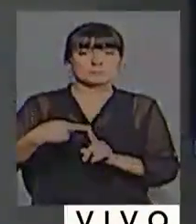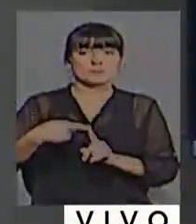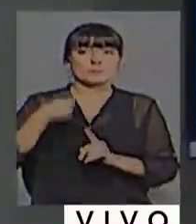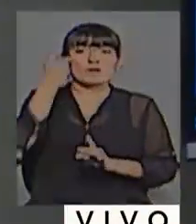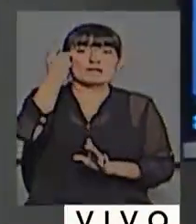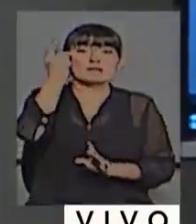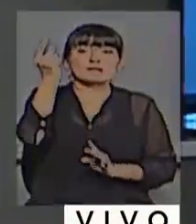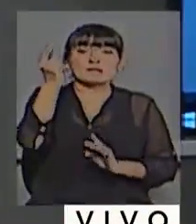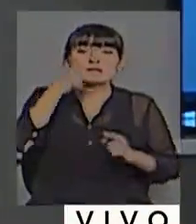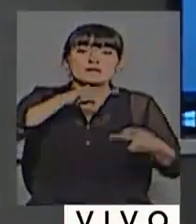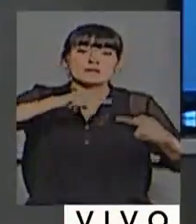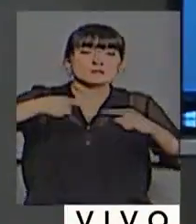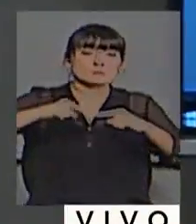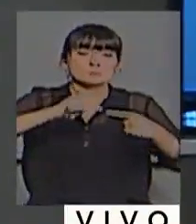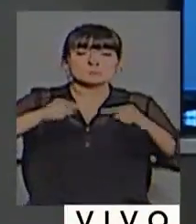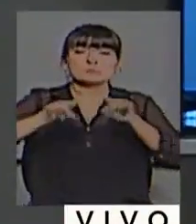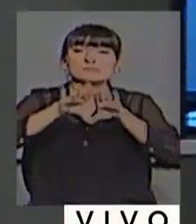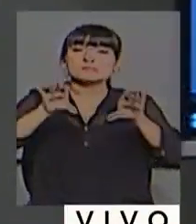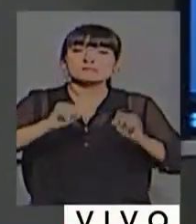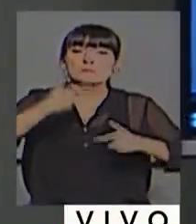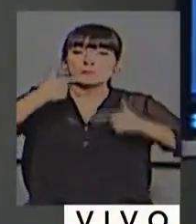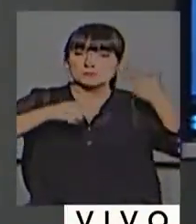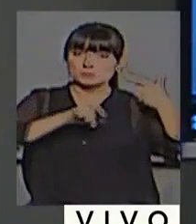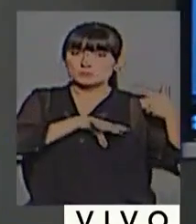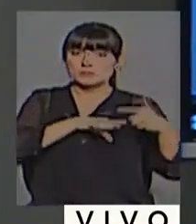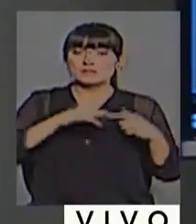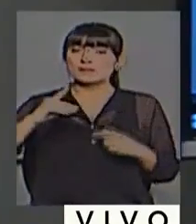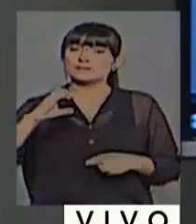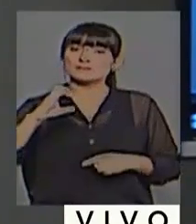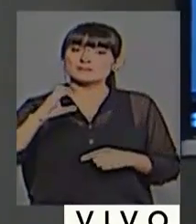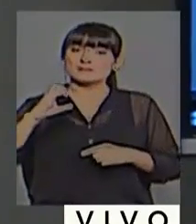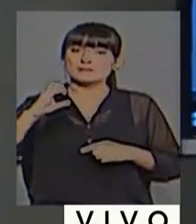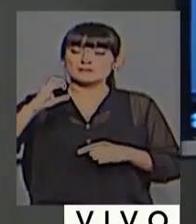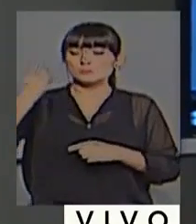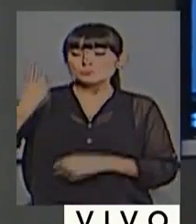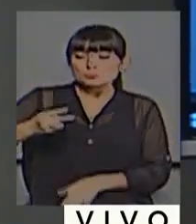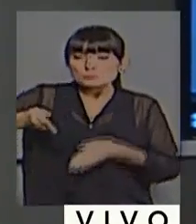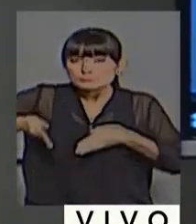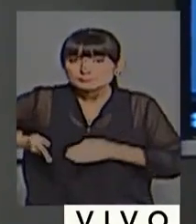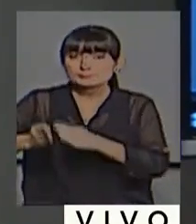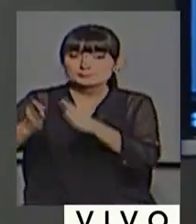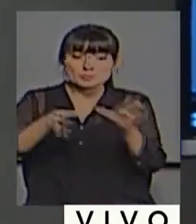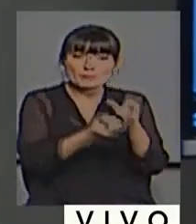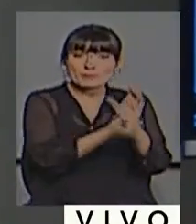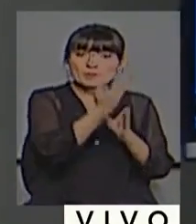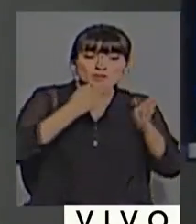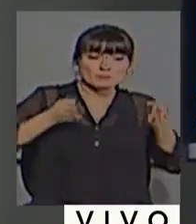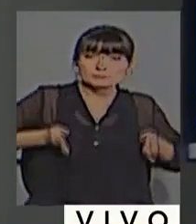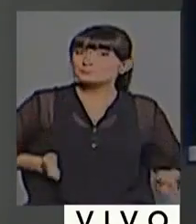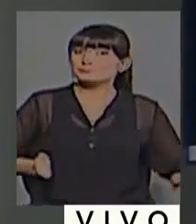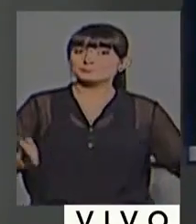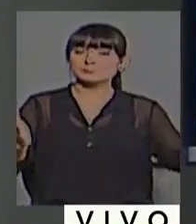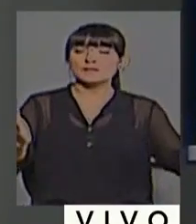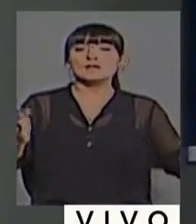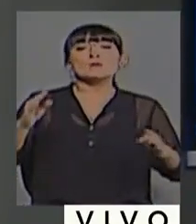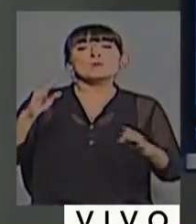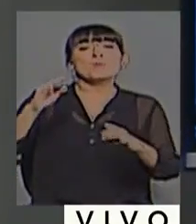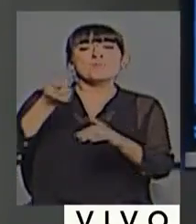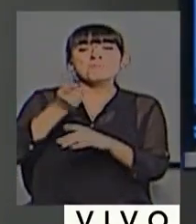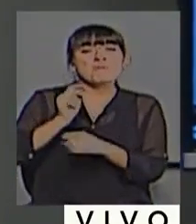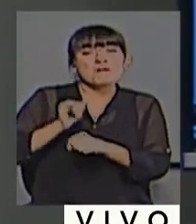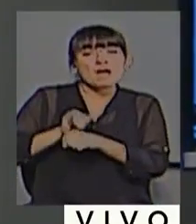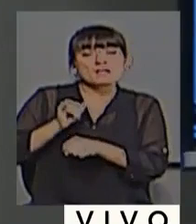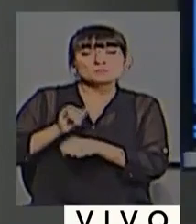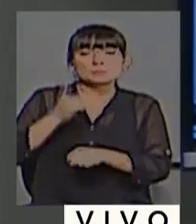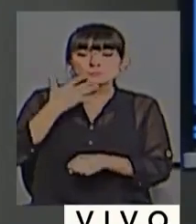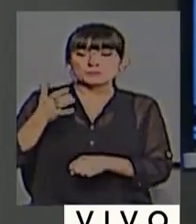discusión que ha habido en el sistema político chileno sobre que la DC sería el camino propio es un mito, porque en términos concretos la posibilidad de un camino propio